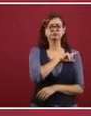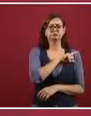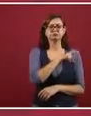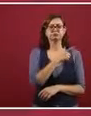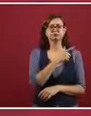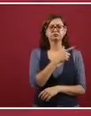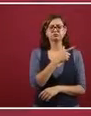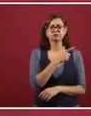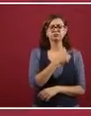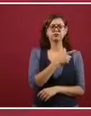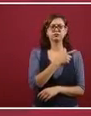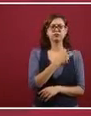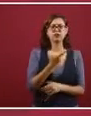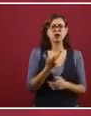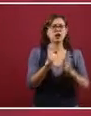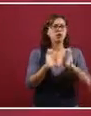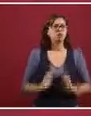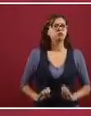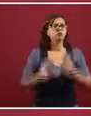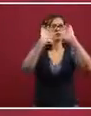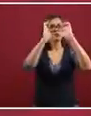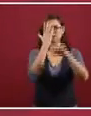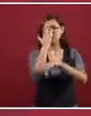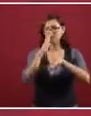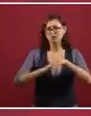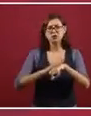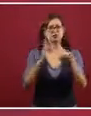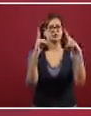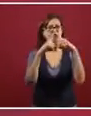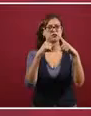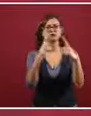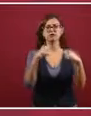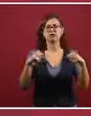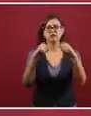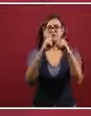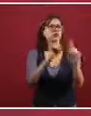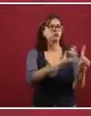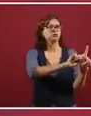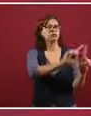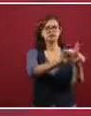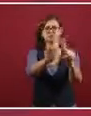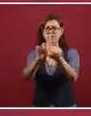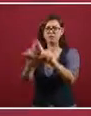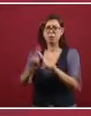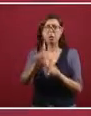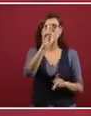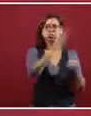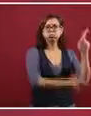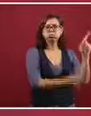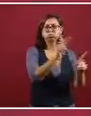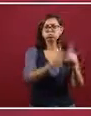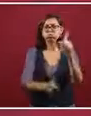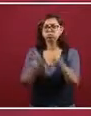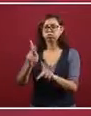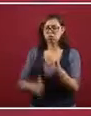lo que tiene que ver con edificios históricos, templos, todo se va a concluir.